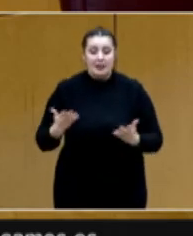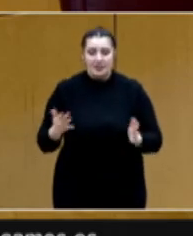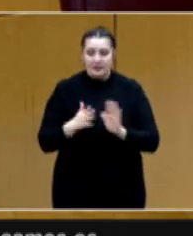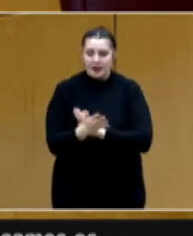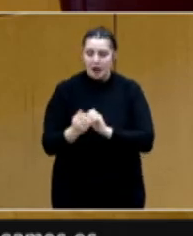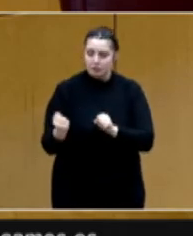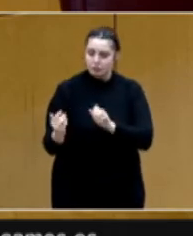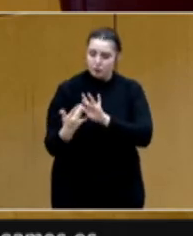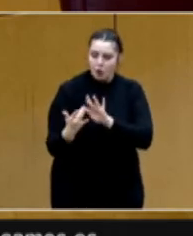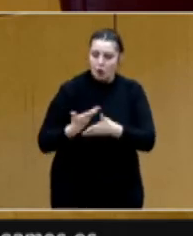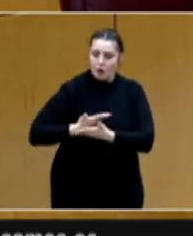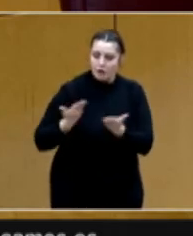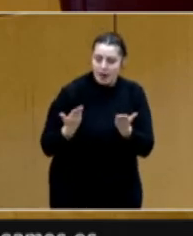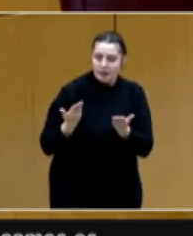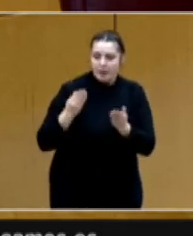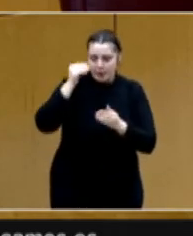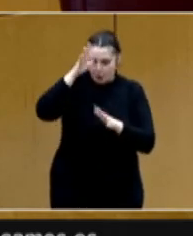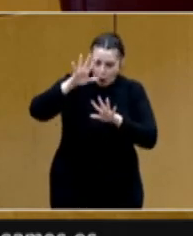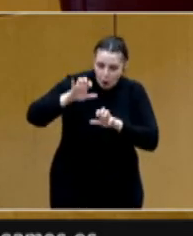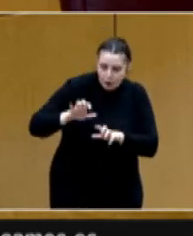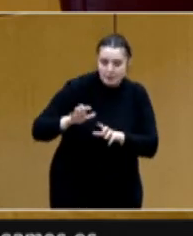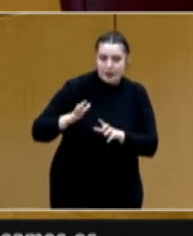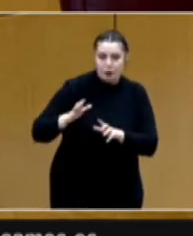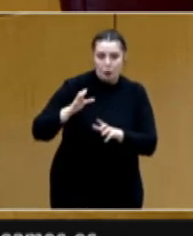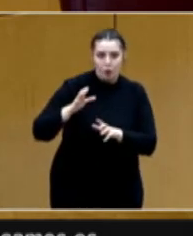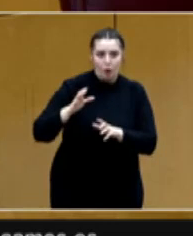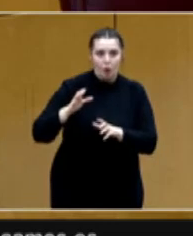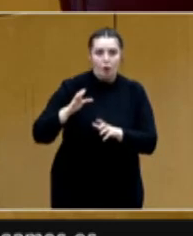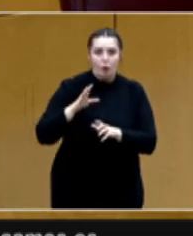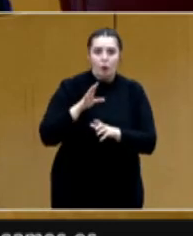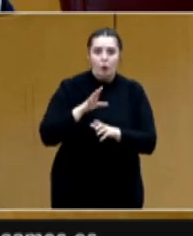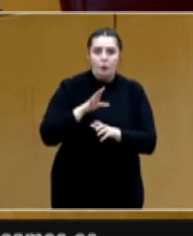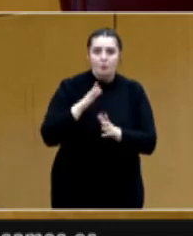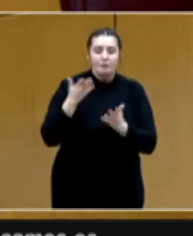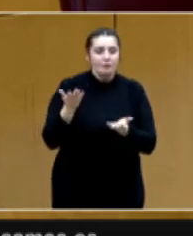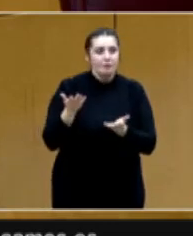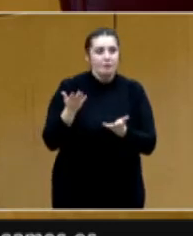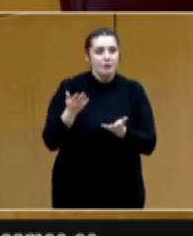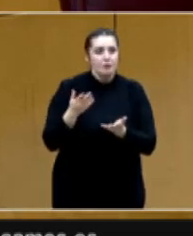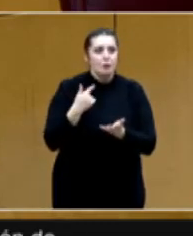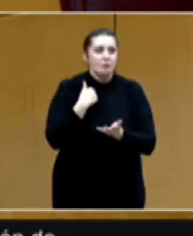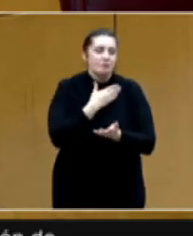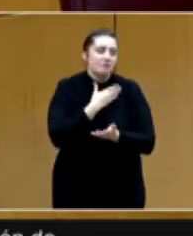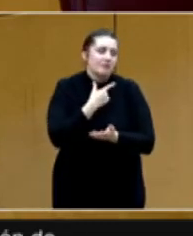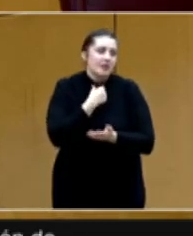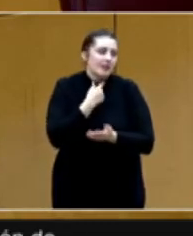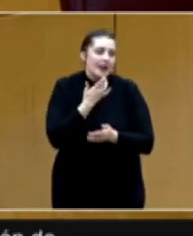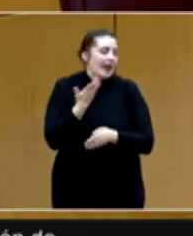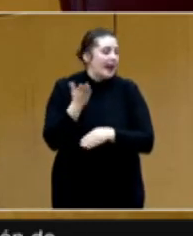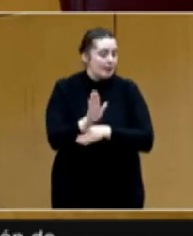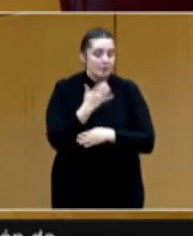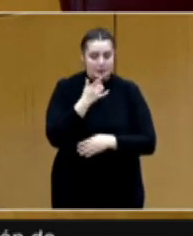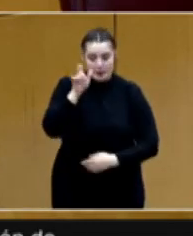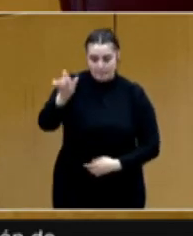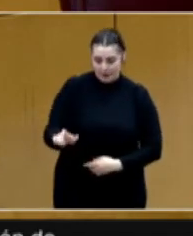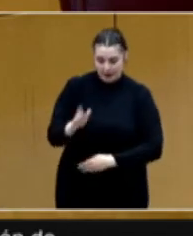confianza a esa relación de conocimiento lo que me gusta poner como ejemplo es Si una